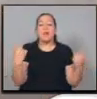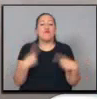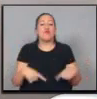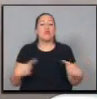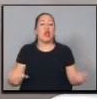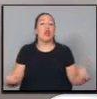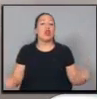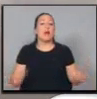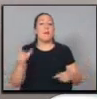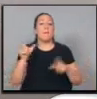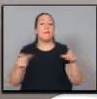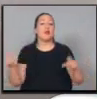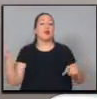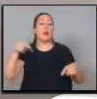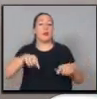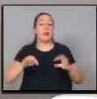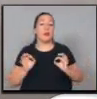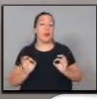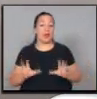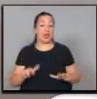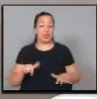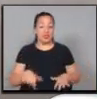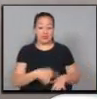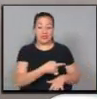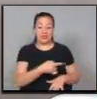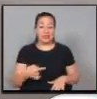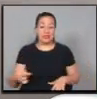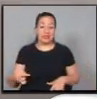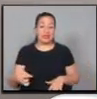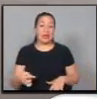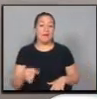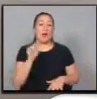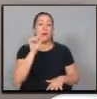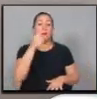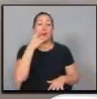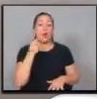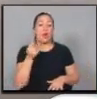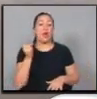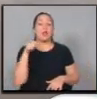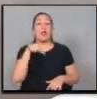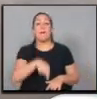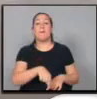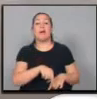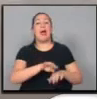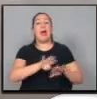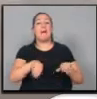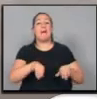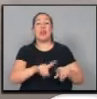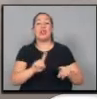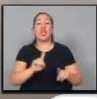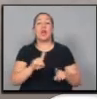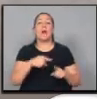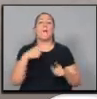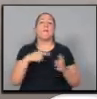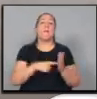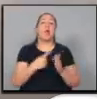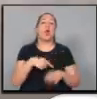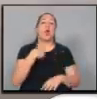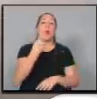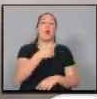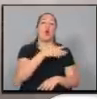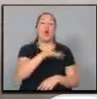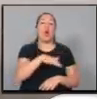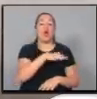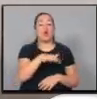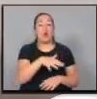posibilidades, que aquellos que han venido a vacacionar esta semana, que tal vez tienen unos pocos días, no vienen a la playa, pero se acercan a otros lugares de recreación para estar